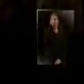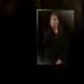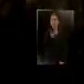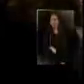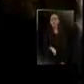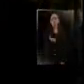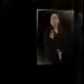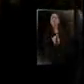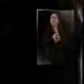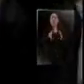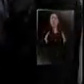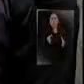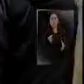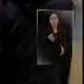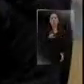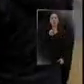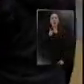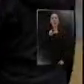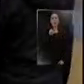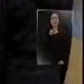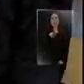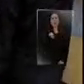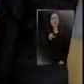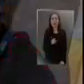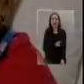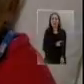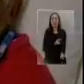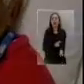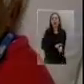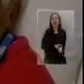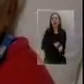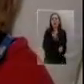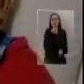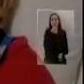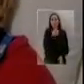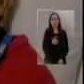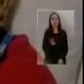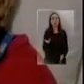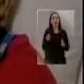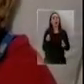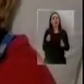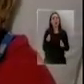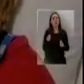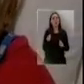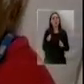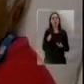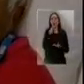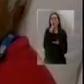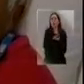un alza excesiva de su glicemia. ¿Qué